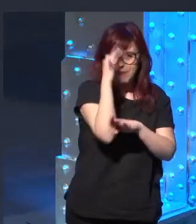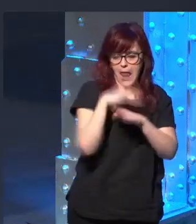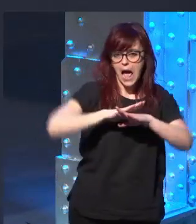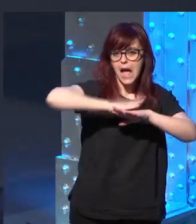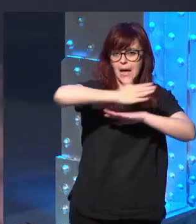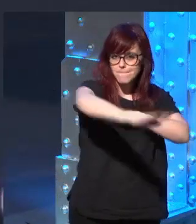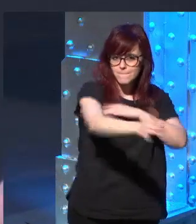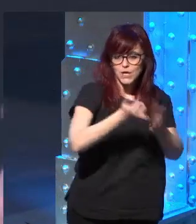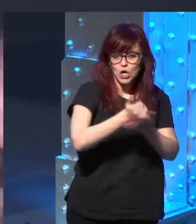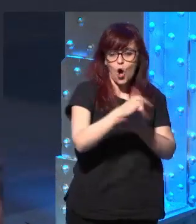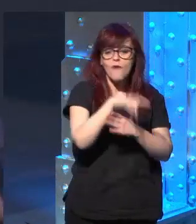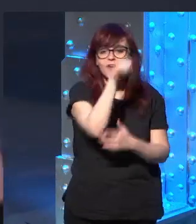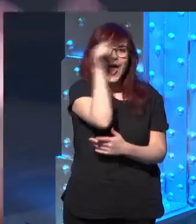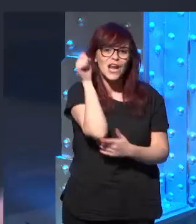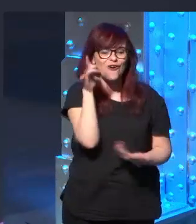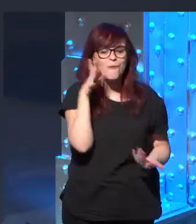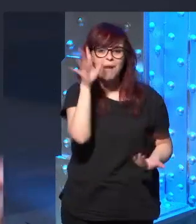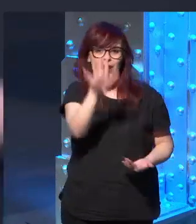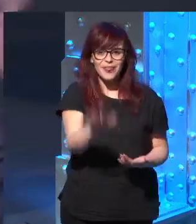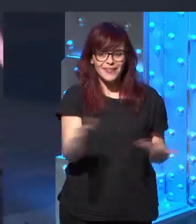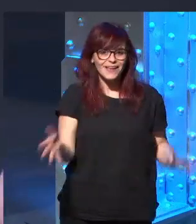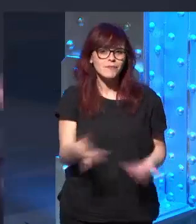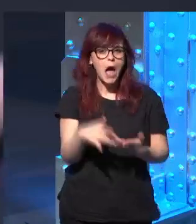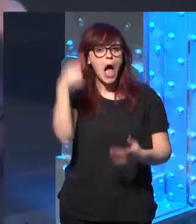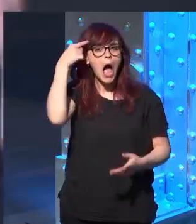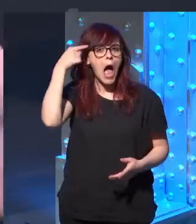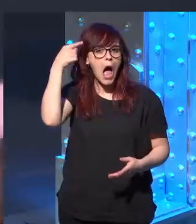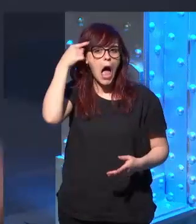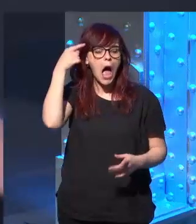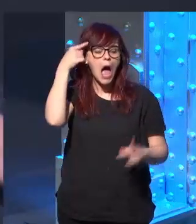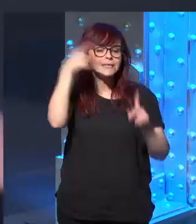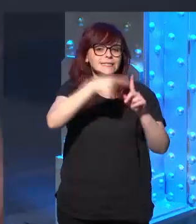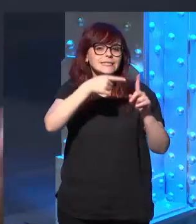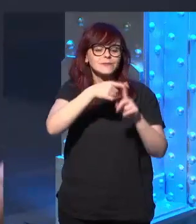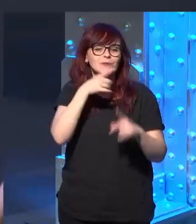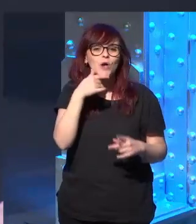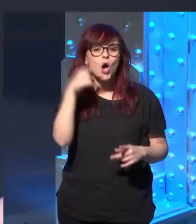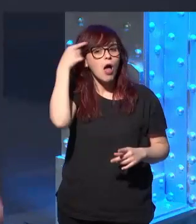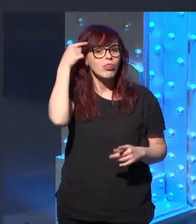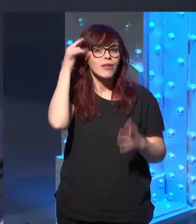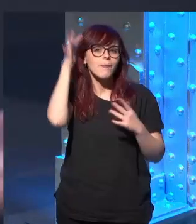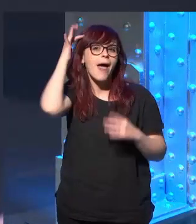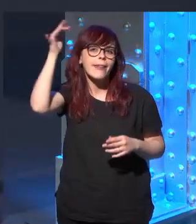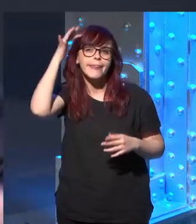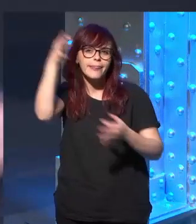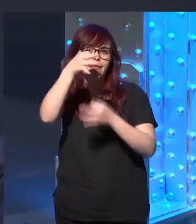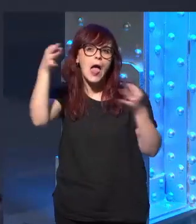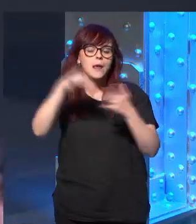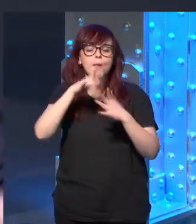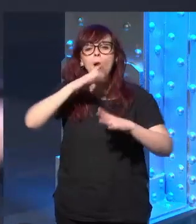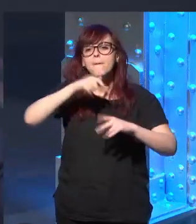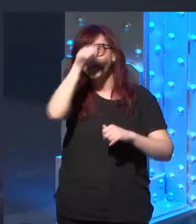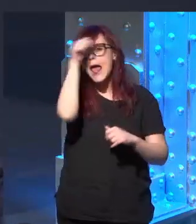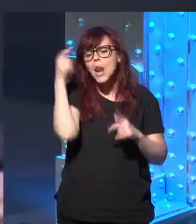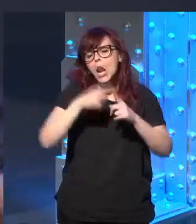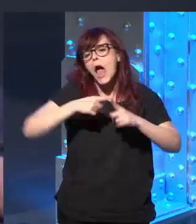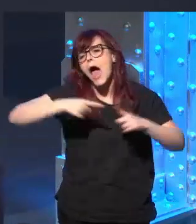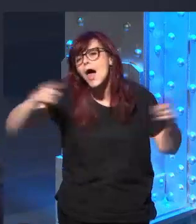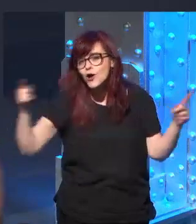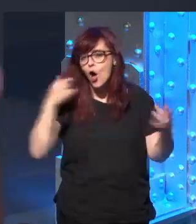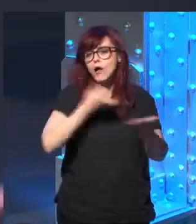campo y en verano, ¿no? Y tenemos pues toda la nostalgia, forma parte, es una nostalgia idealizada de esos veranos infinitos en el